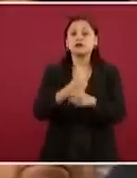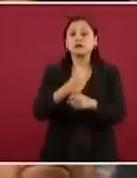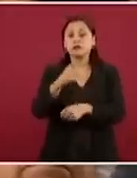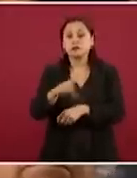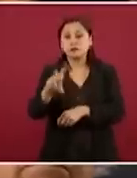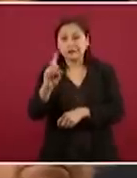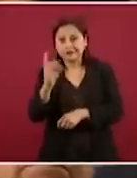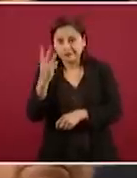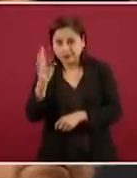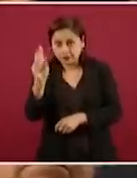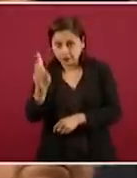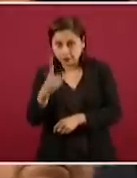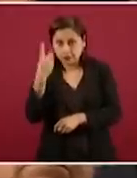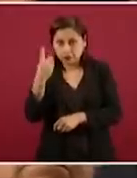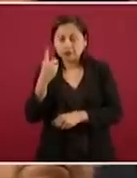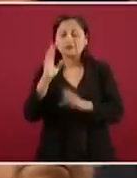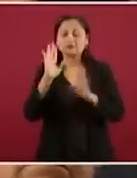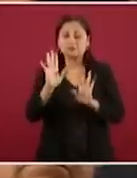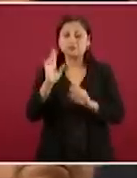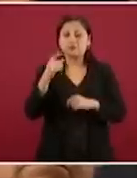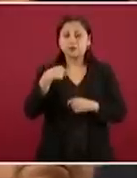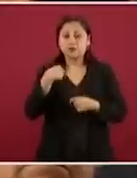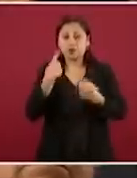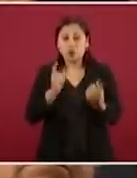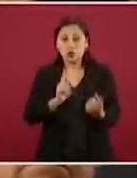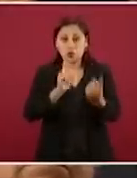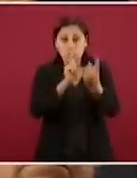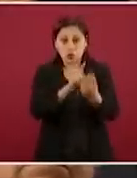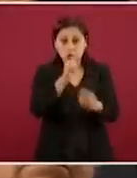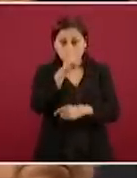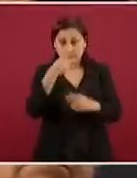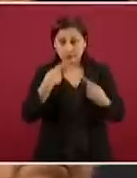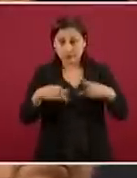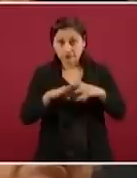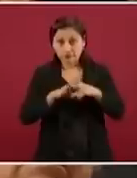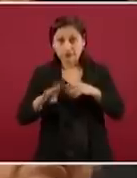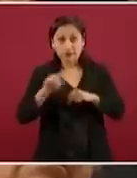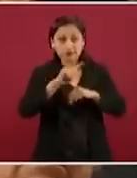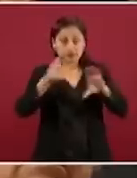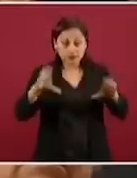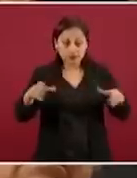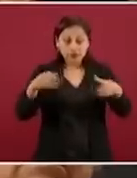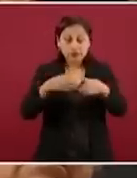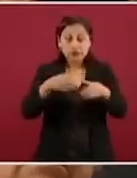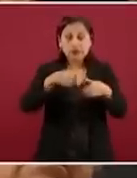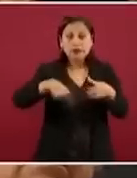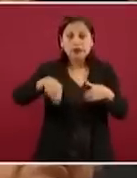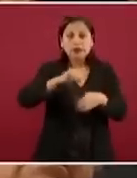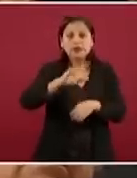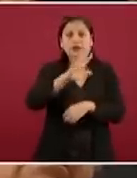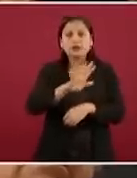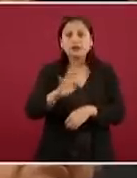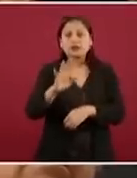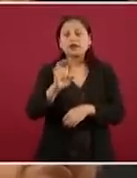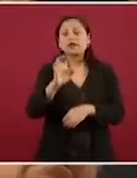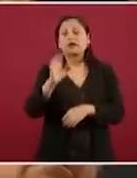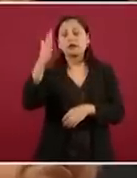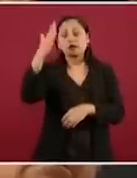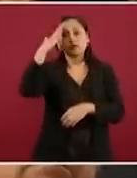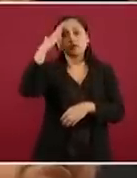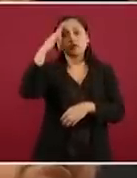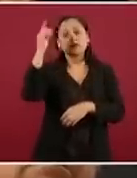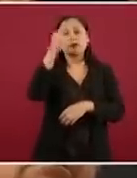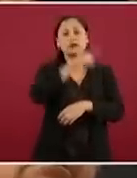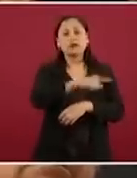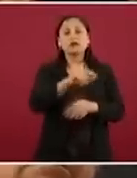los migrantes que me reuní forman parte de los 500 líderes de los estados de Arizona, Los Ángeles, Nueva York,